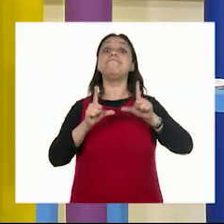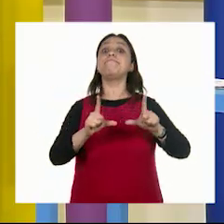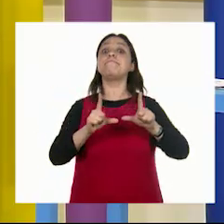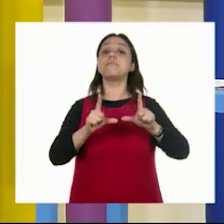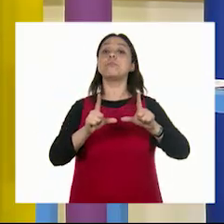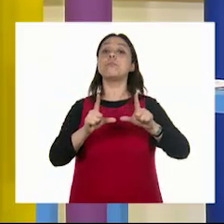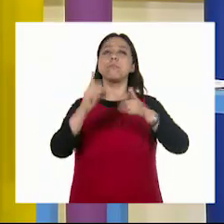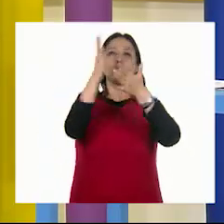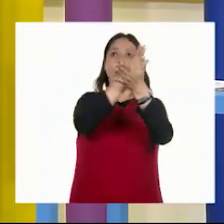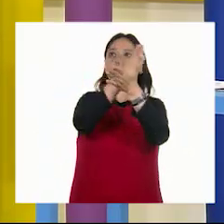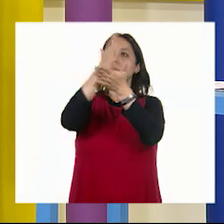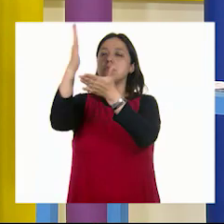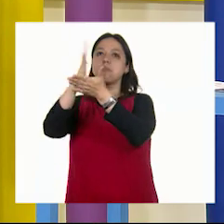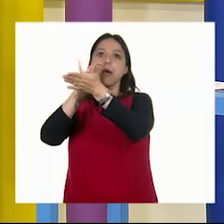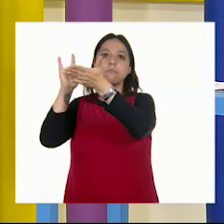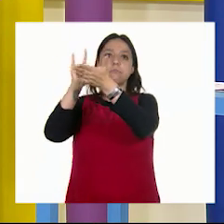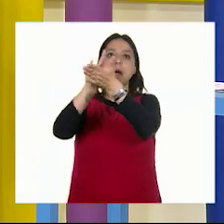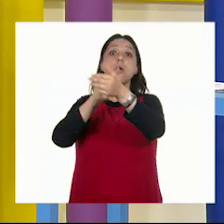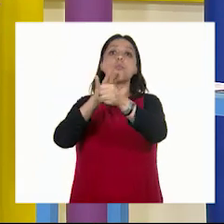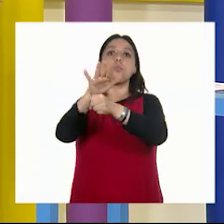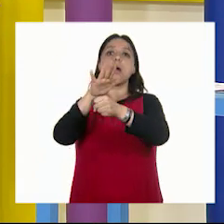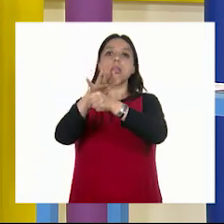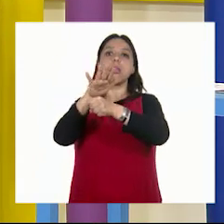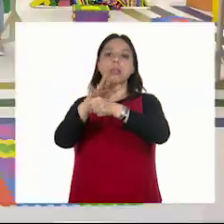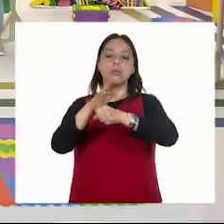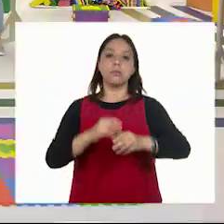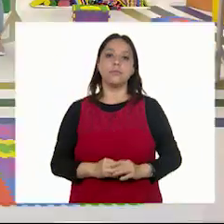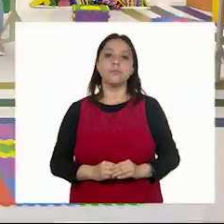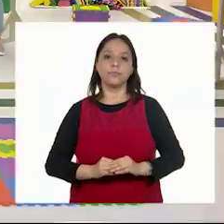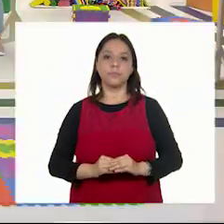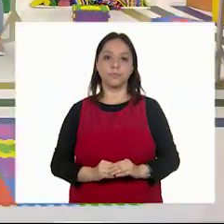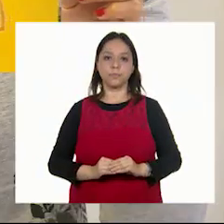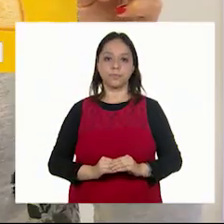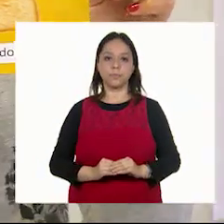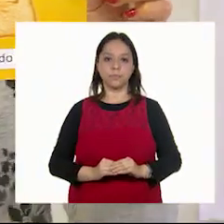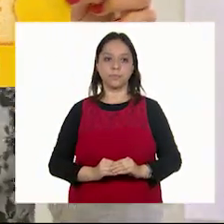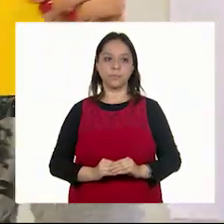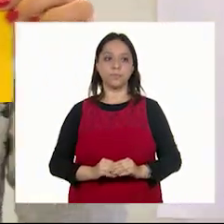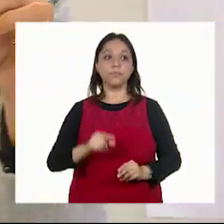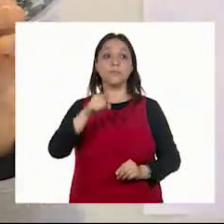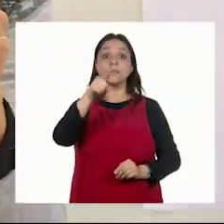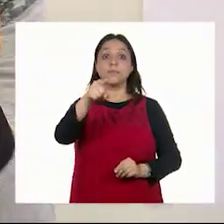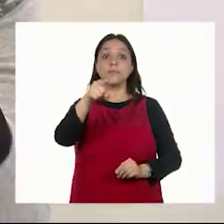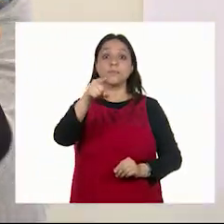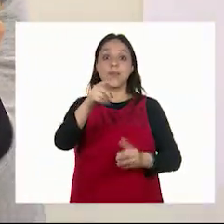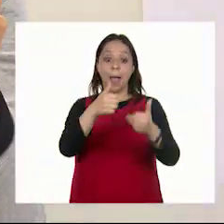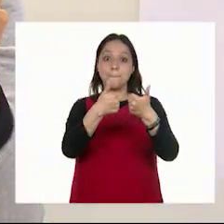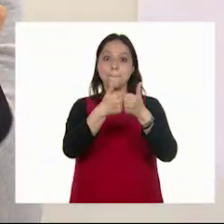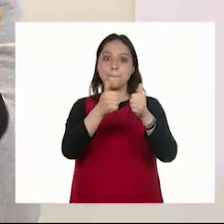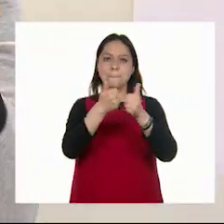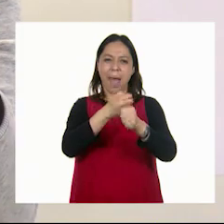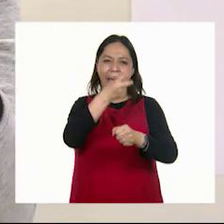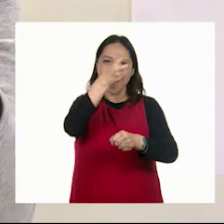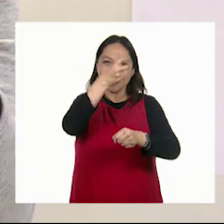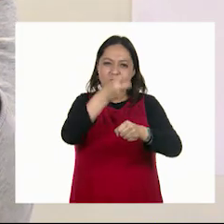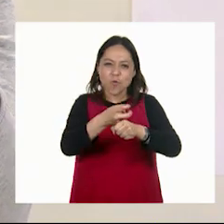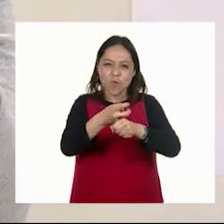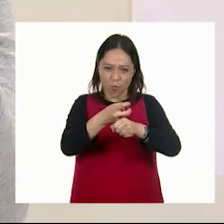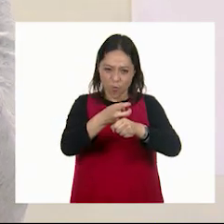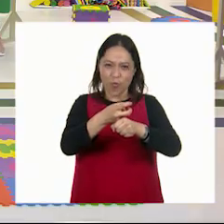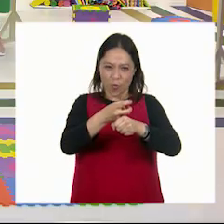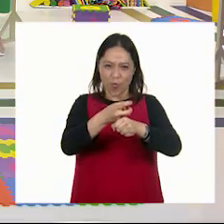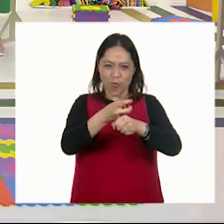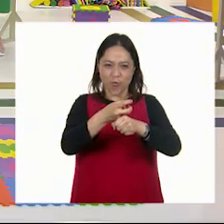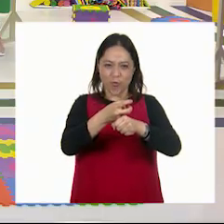clasificar en nuestro plato del bien comer? El siguiente alimento es... ¡Pan tostado! ¡Mmm! El pan